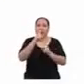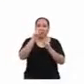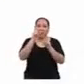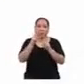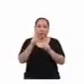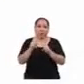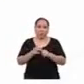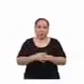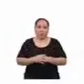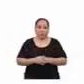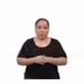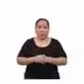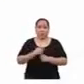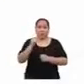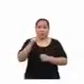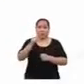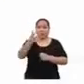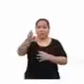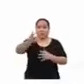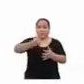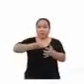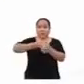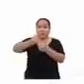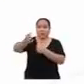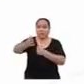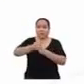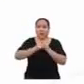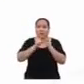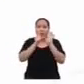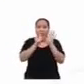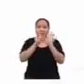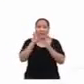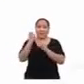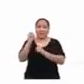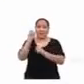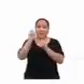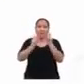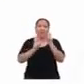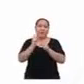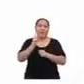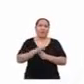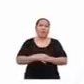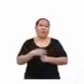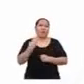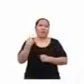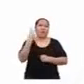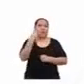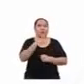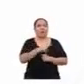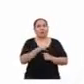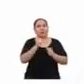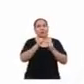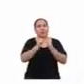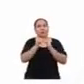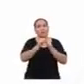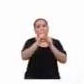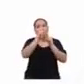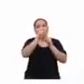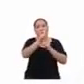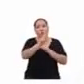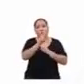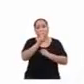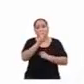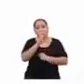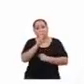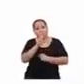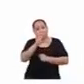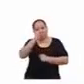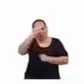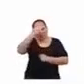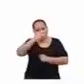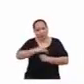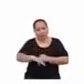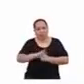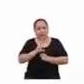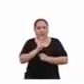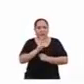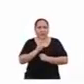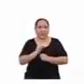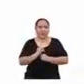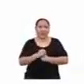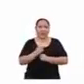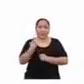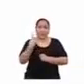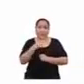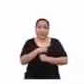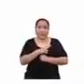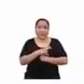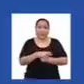pues son los que se recogieron de las 60 personas. Ahí vemos al encuestado 1 hasta el 60. ¿Ven?